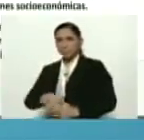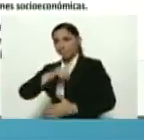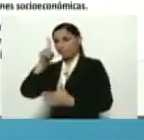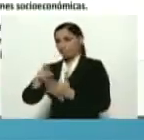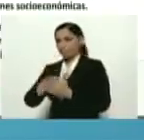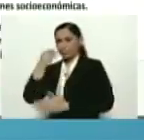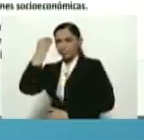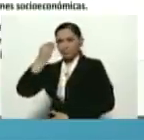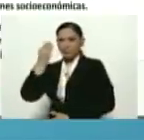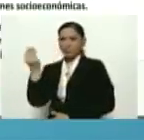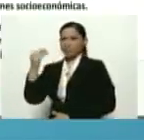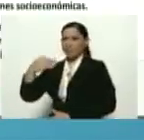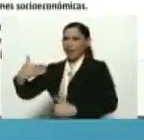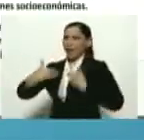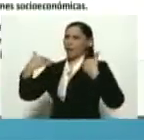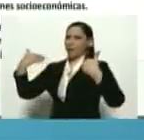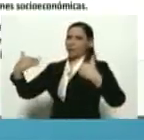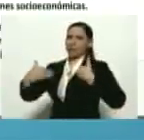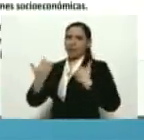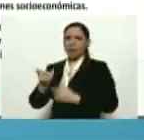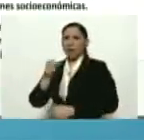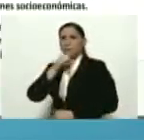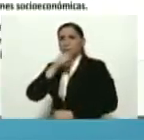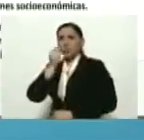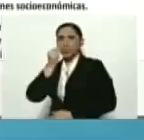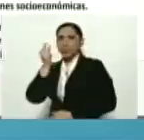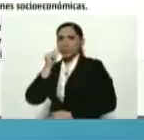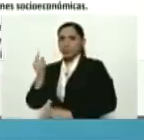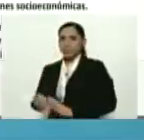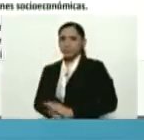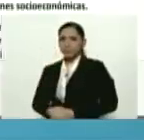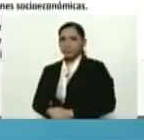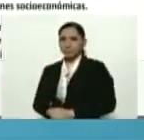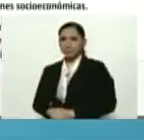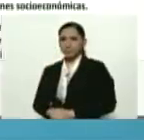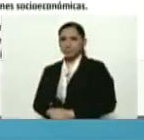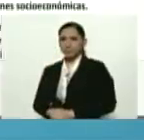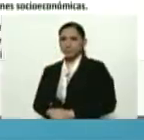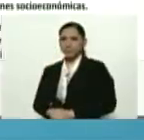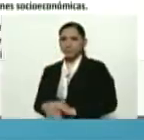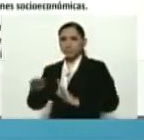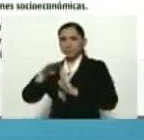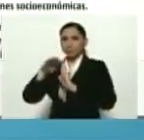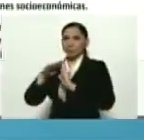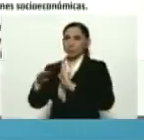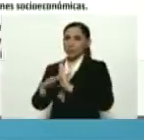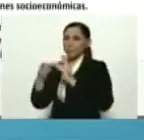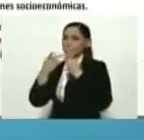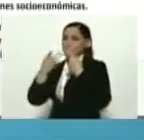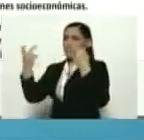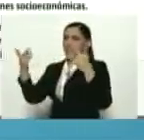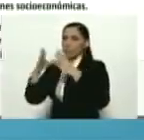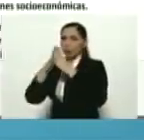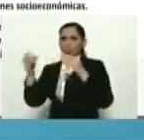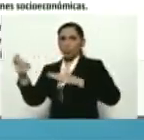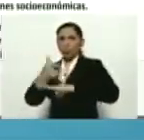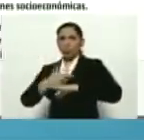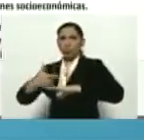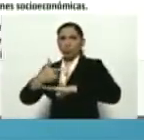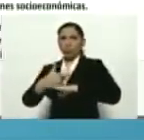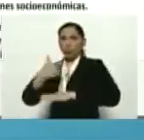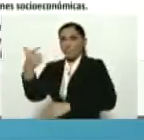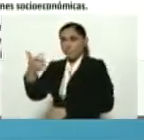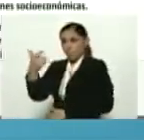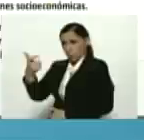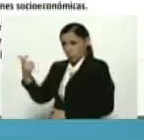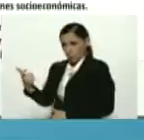que los más afectados serán los adultos mayores. Las medidas anunciadas por todos los gobiernos han buscado,